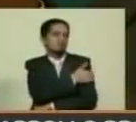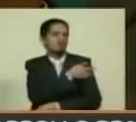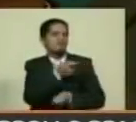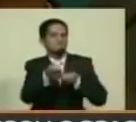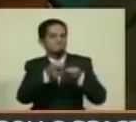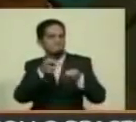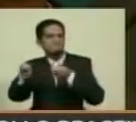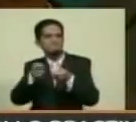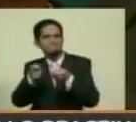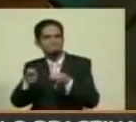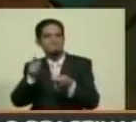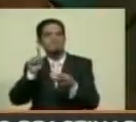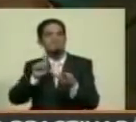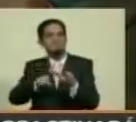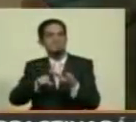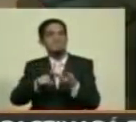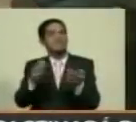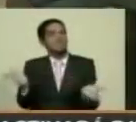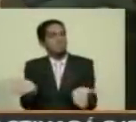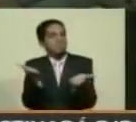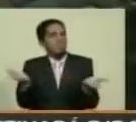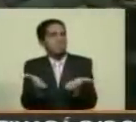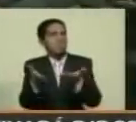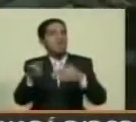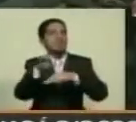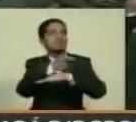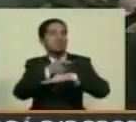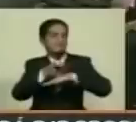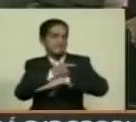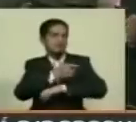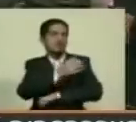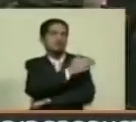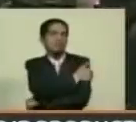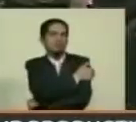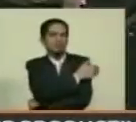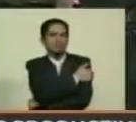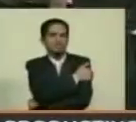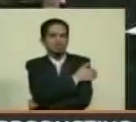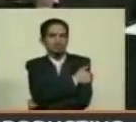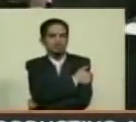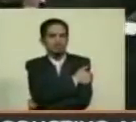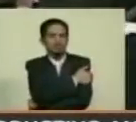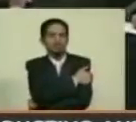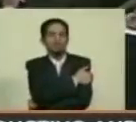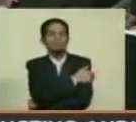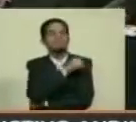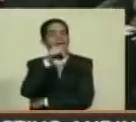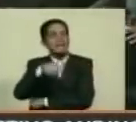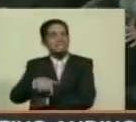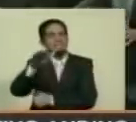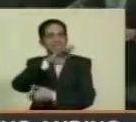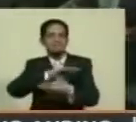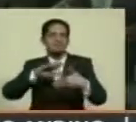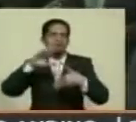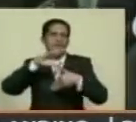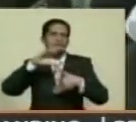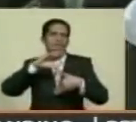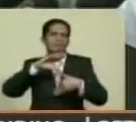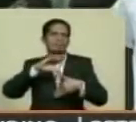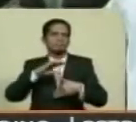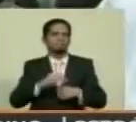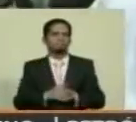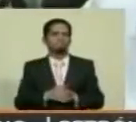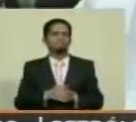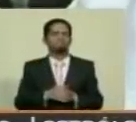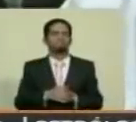amparado por gobiernos y políticos de extrema derecha de este continente americano.